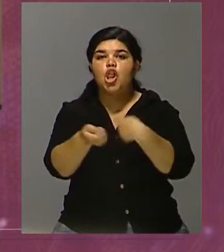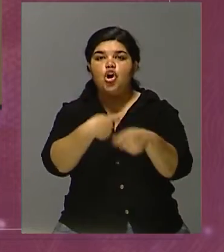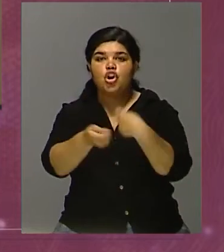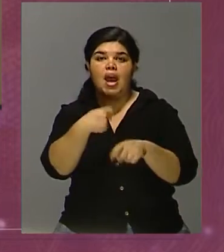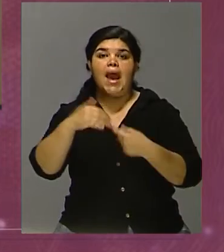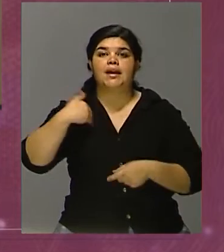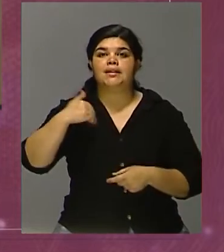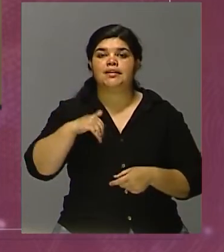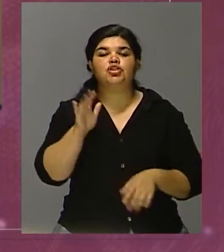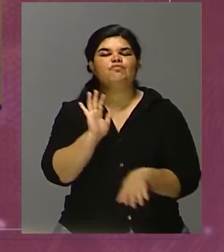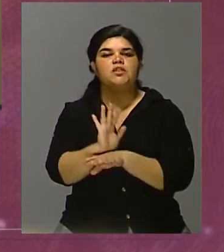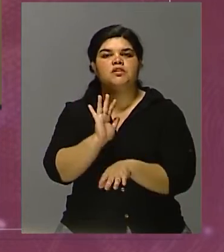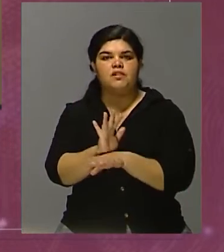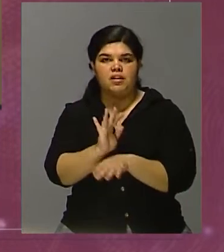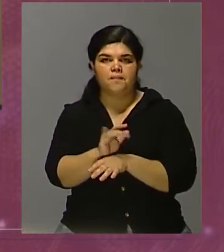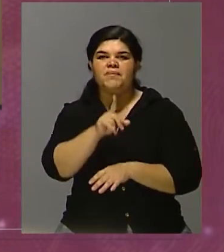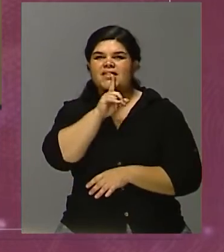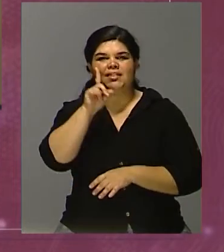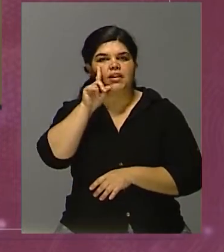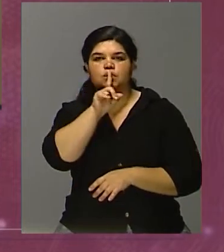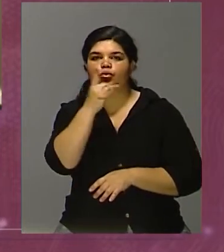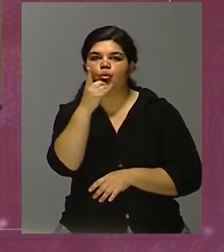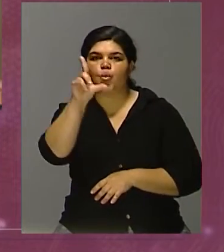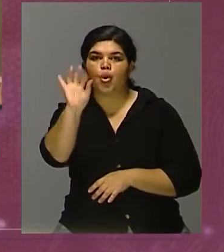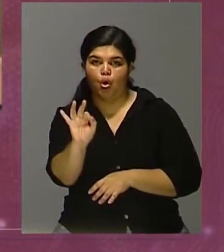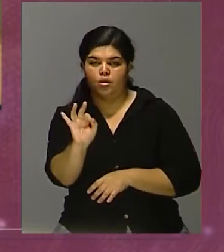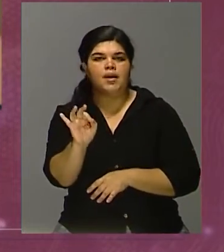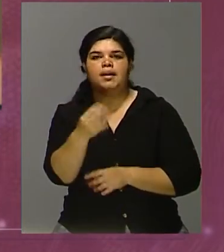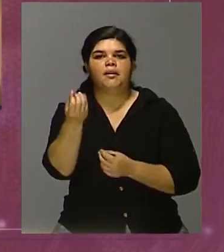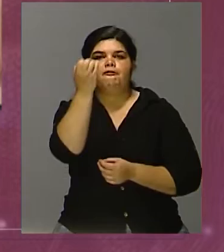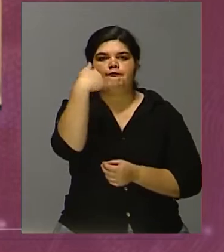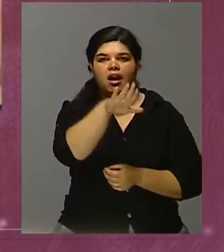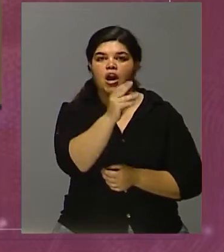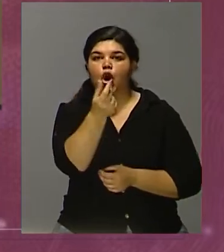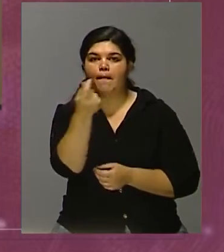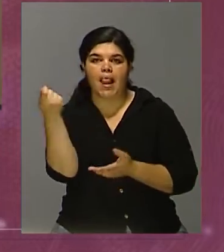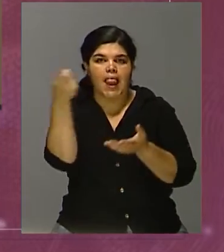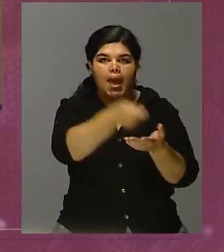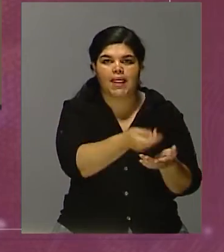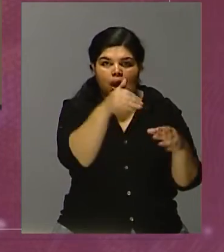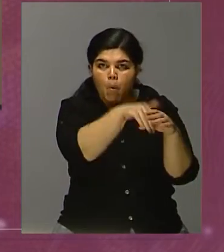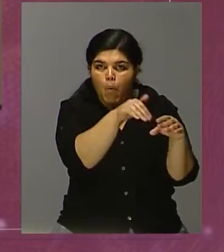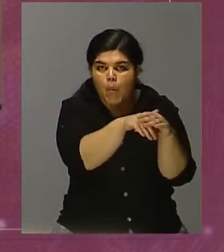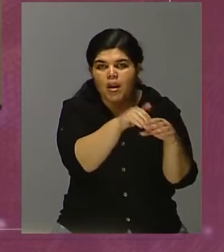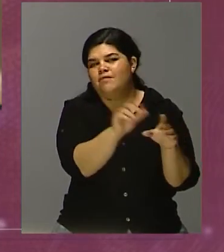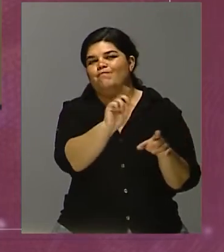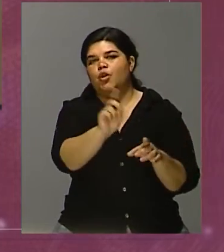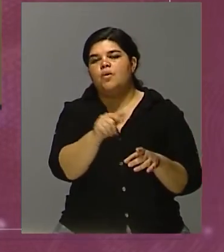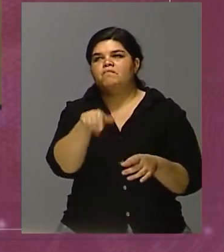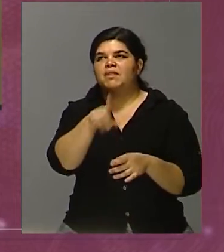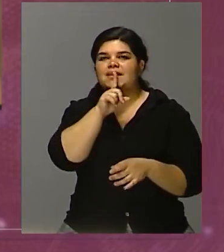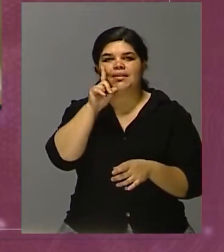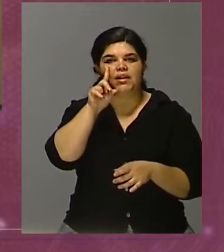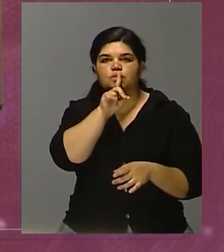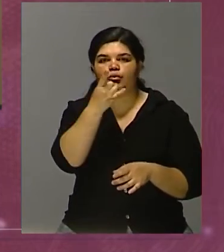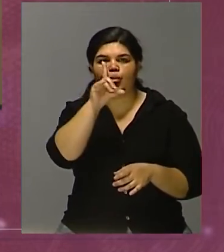léase lo que son títulos valores, no estamos hablando de depósitos bancarios, lo que fue aquel problema con el corralito, sino títulos valores, acciones,